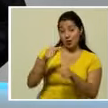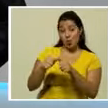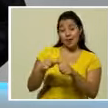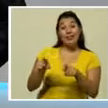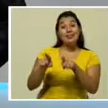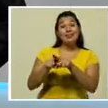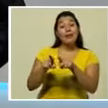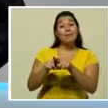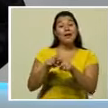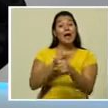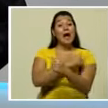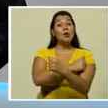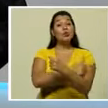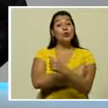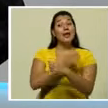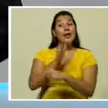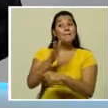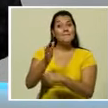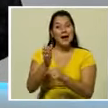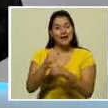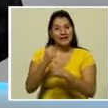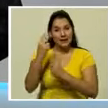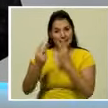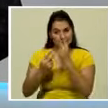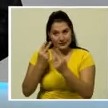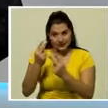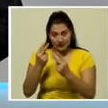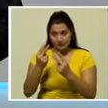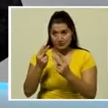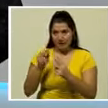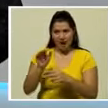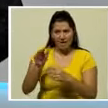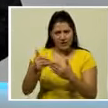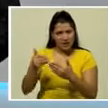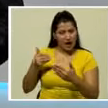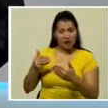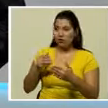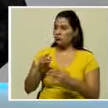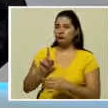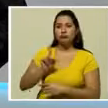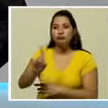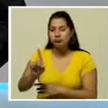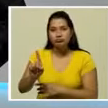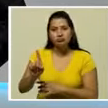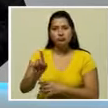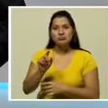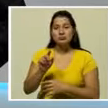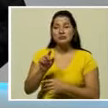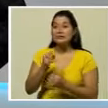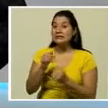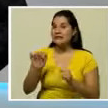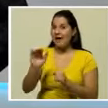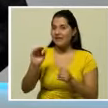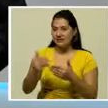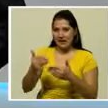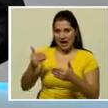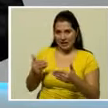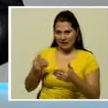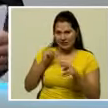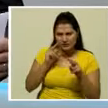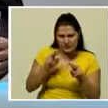están realizando visitas sorpresa tanto a los gimnasios como a los cines, como a los teatros y algunos otros sitios importantes donde